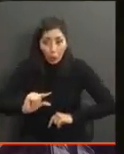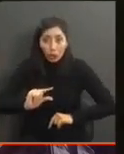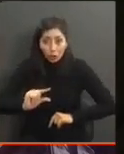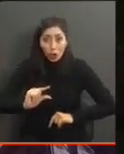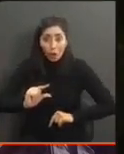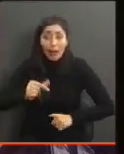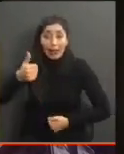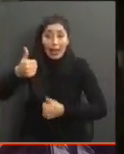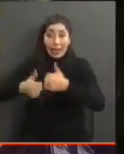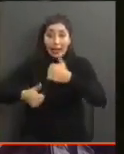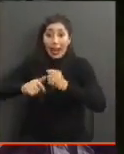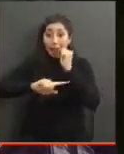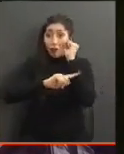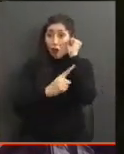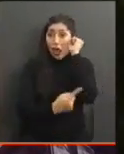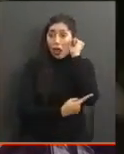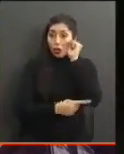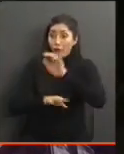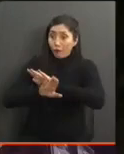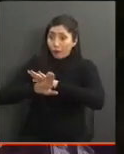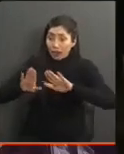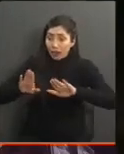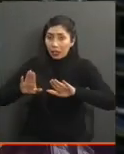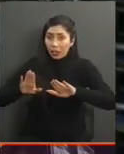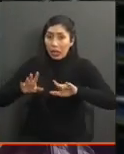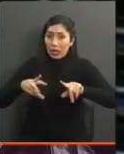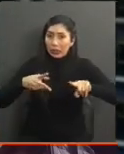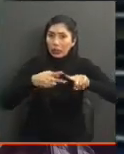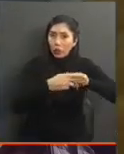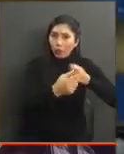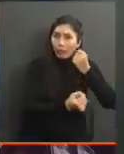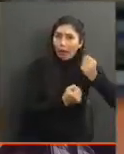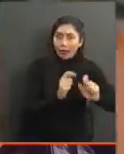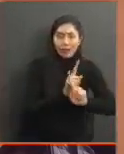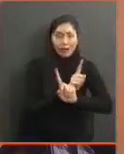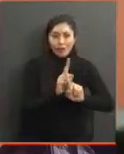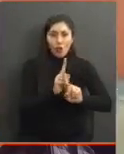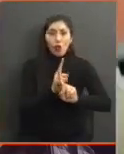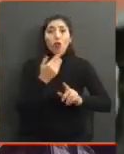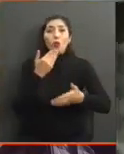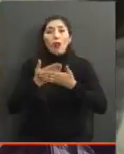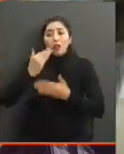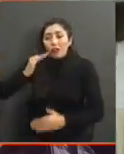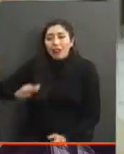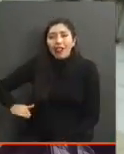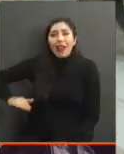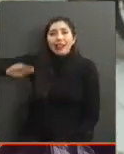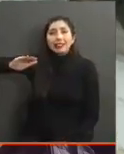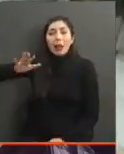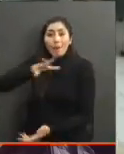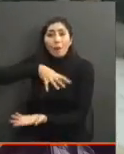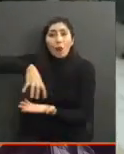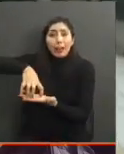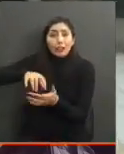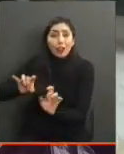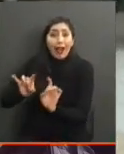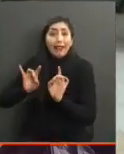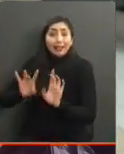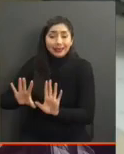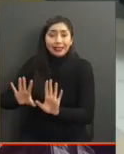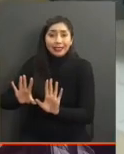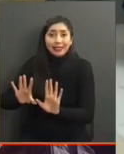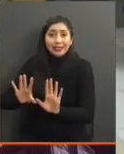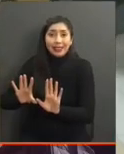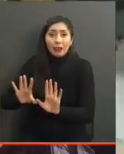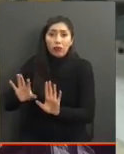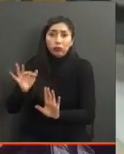de Derecho ha interrumpido este compromiso, porque cuando se crece en una población así, el destino parece estar trazado y es, la